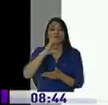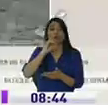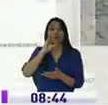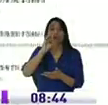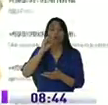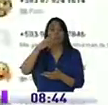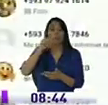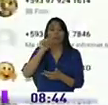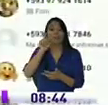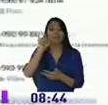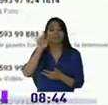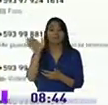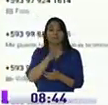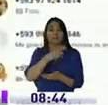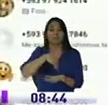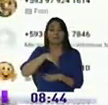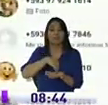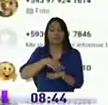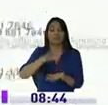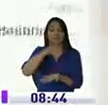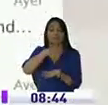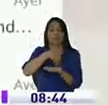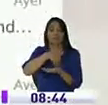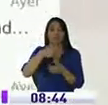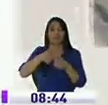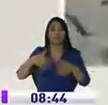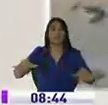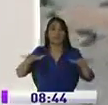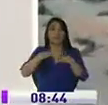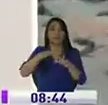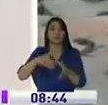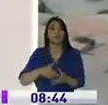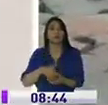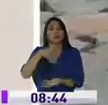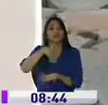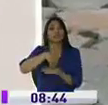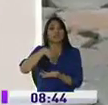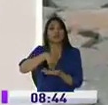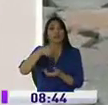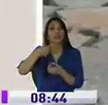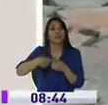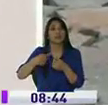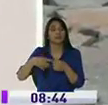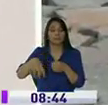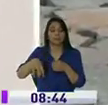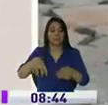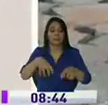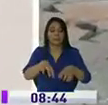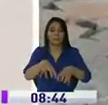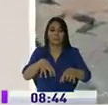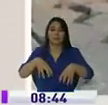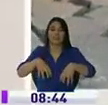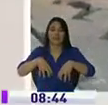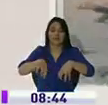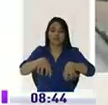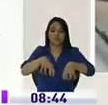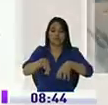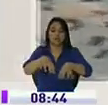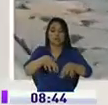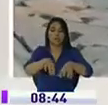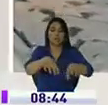Centro Histórico. Vea cómo está la piedra. ¡Upa! Vea cómo está la piedra. Mire. Ah, claro, vea cómo está la piedra.